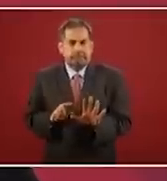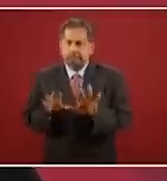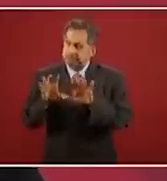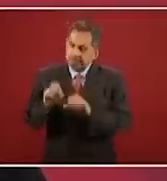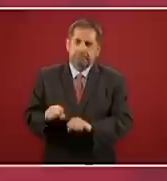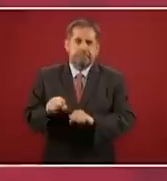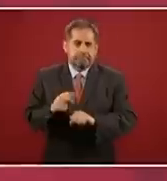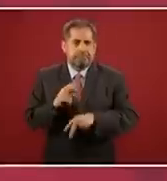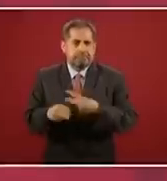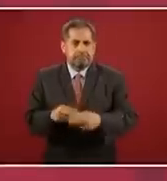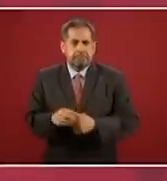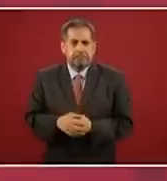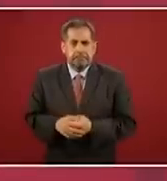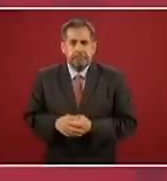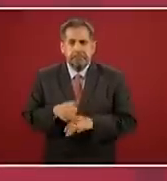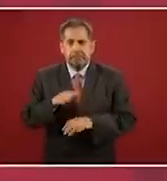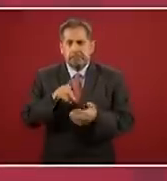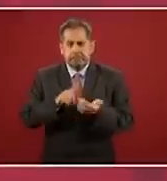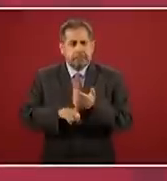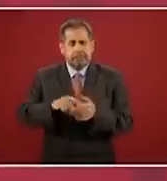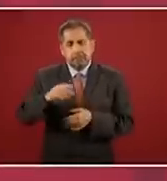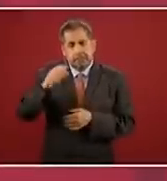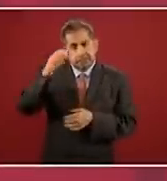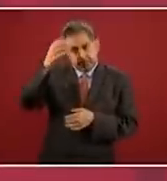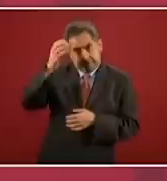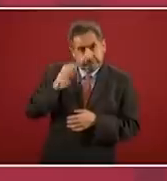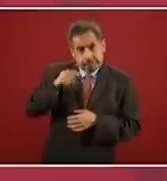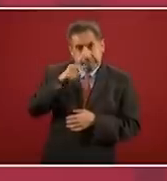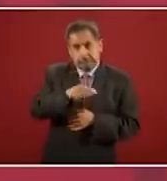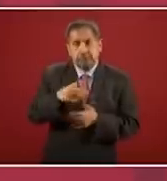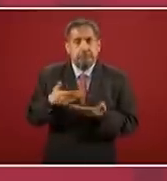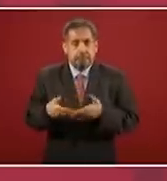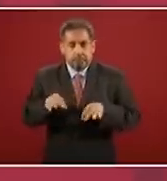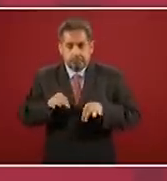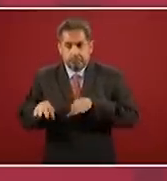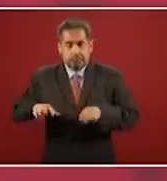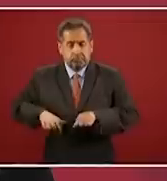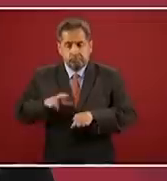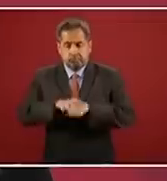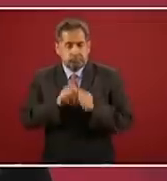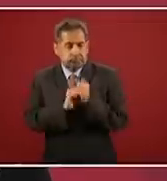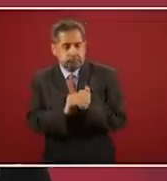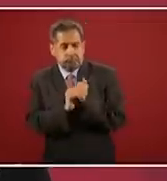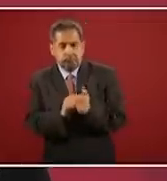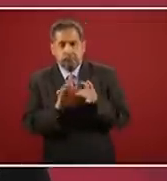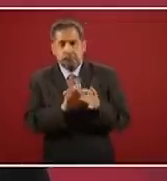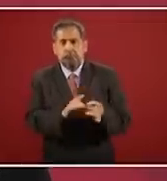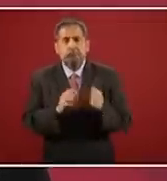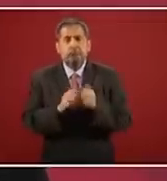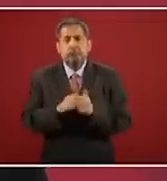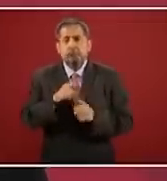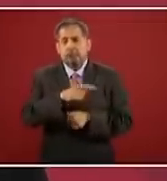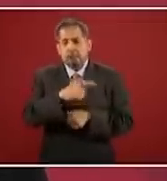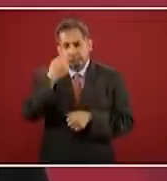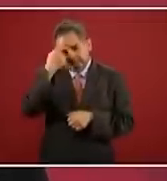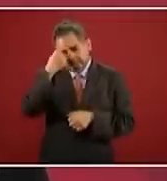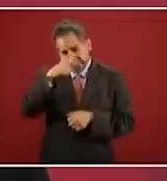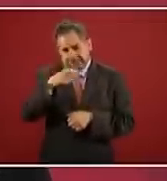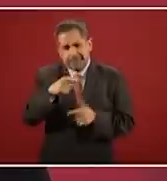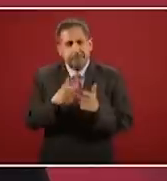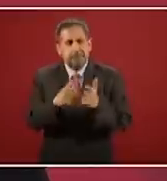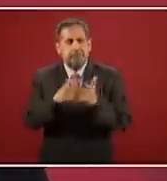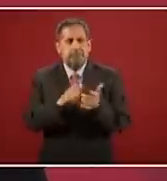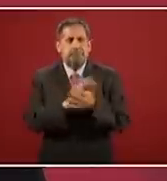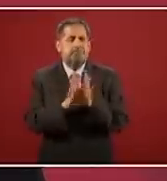justicia. Respecto al particular caso de Coahuila, trabajamos muy bien con el actual gobernador en temas vinculados con el ataque a grupos